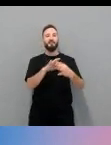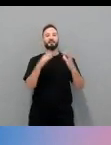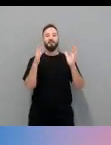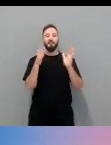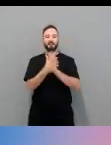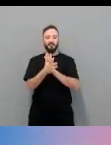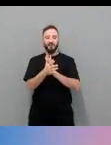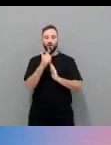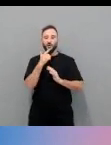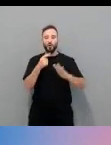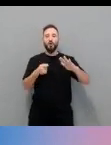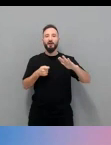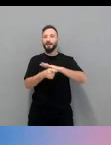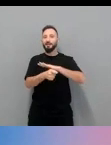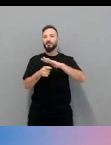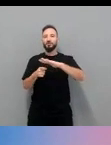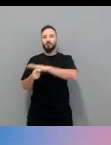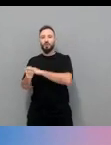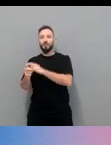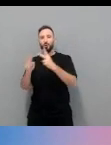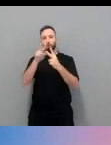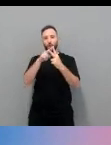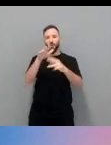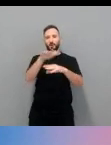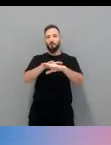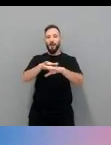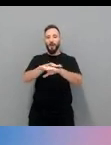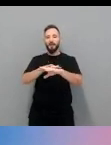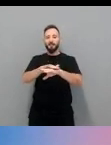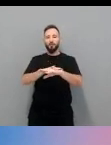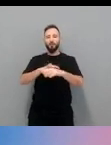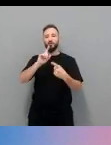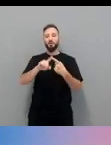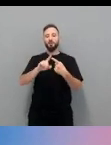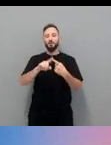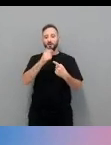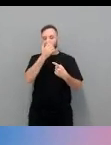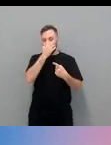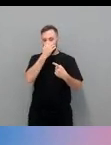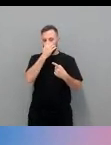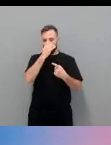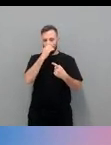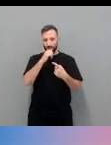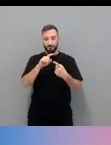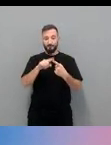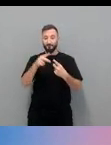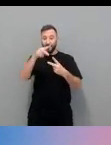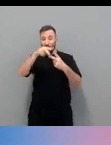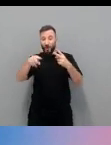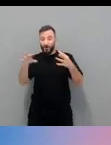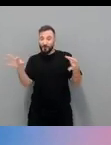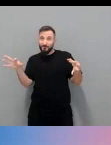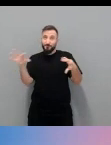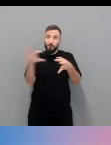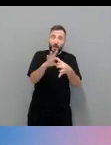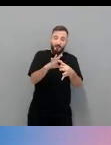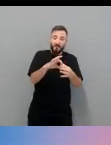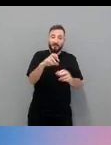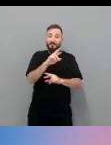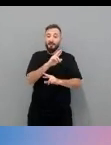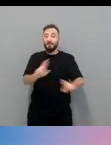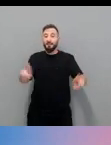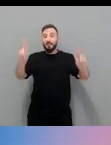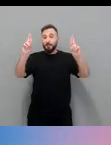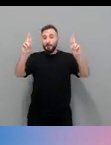trámites básicos en España a día de hoy, que son dos sistemas que aún no se comunican, que yo espero que en algún momento